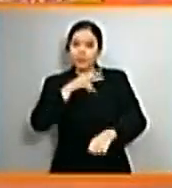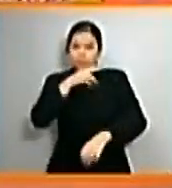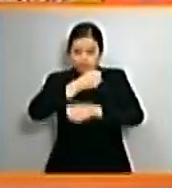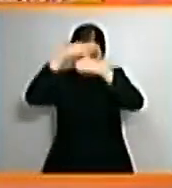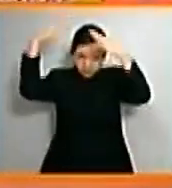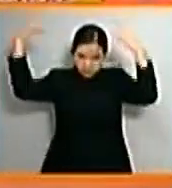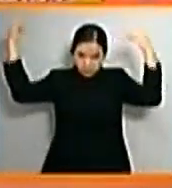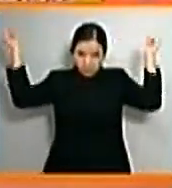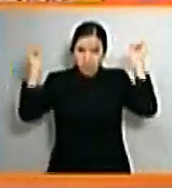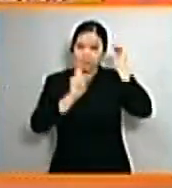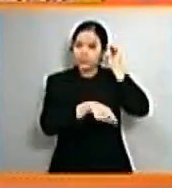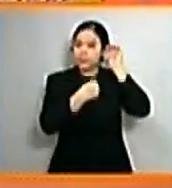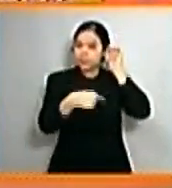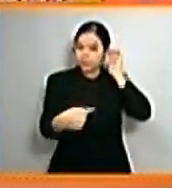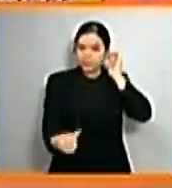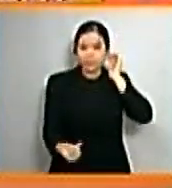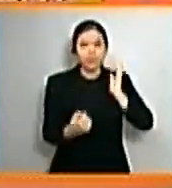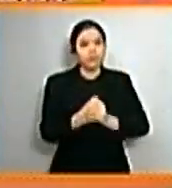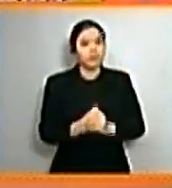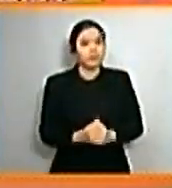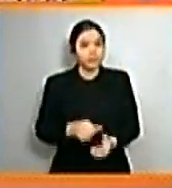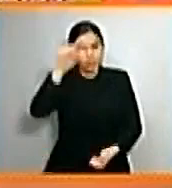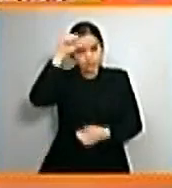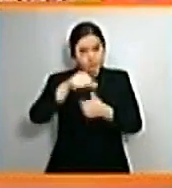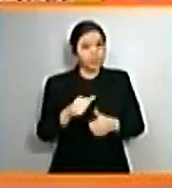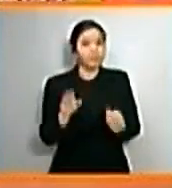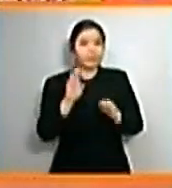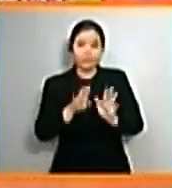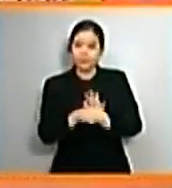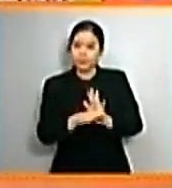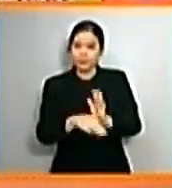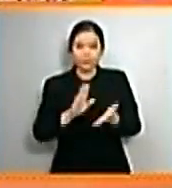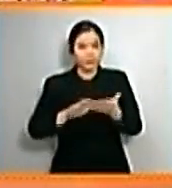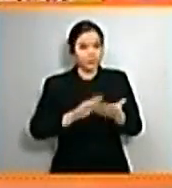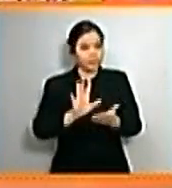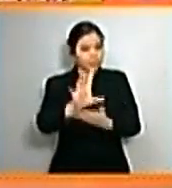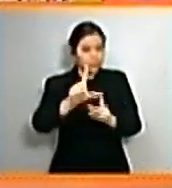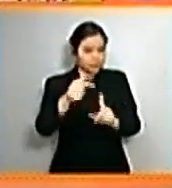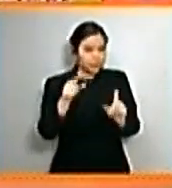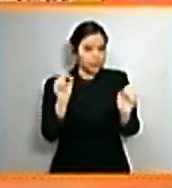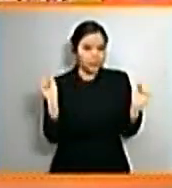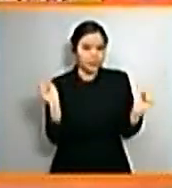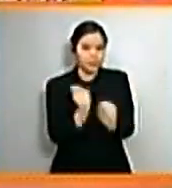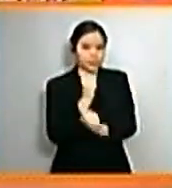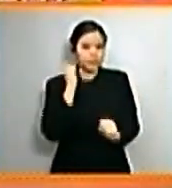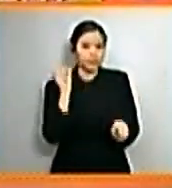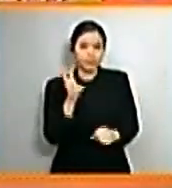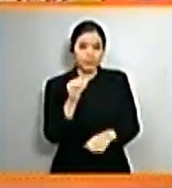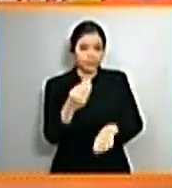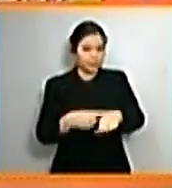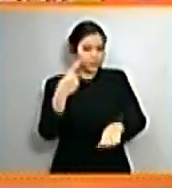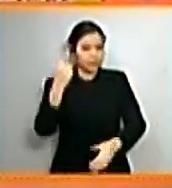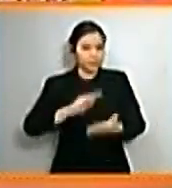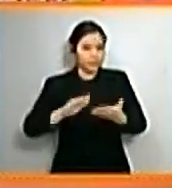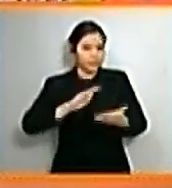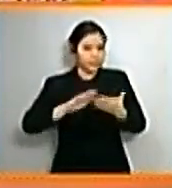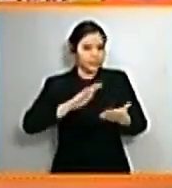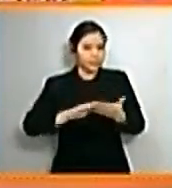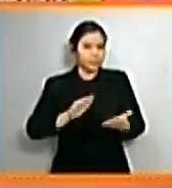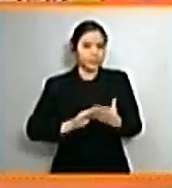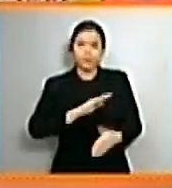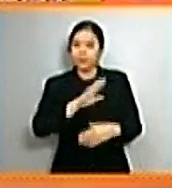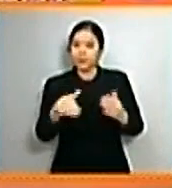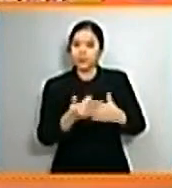tus sueños una realidad con la diaria. Les recuerdo que por inversión de 5 lempiras usted estaría ganando 60 veces su inversión. Así que les